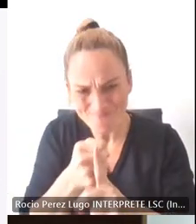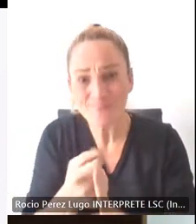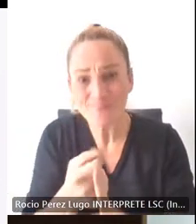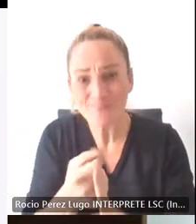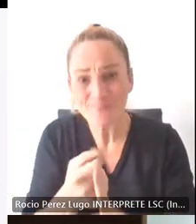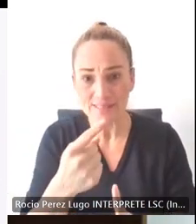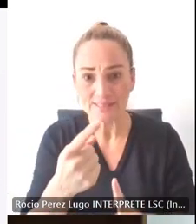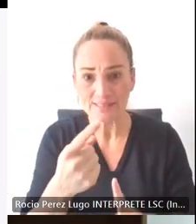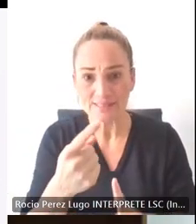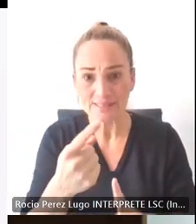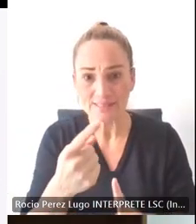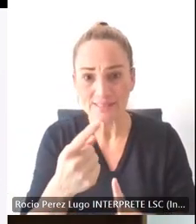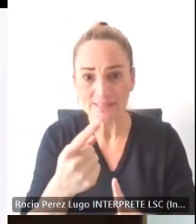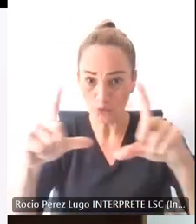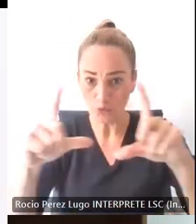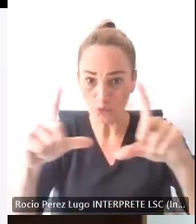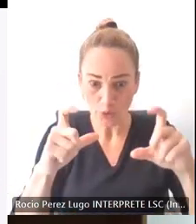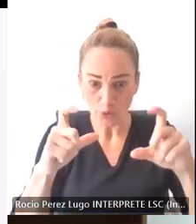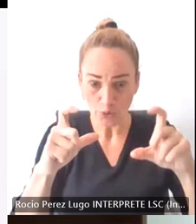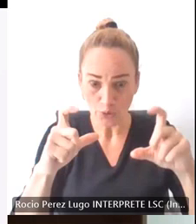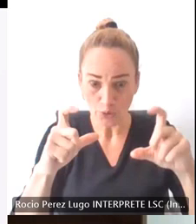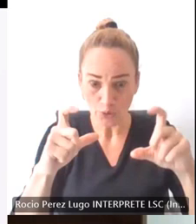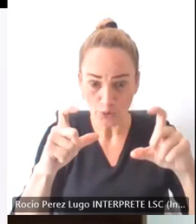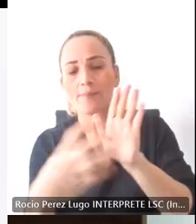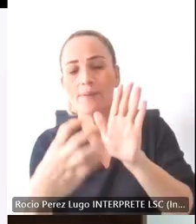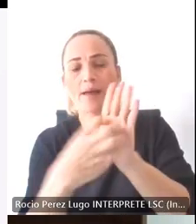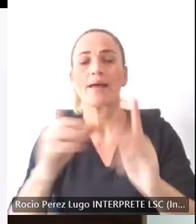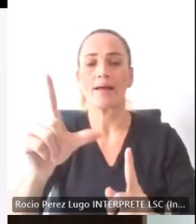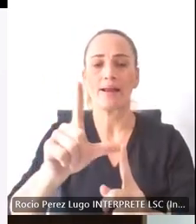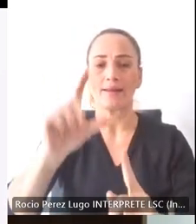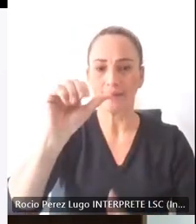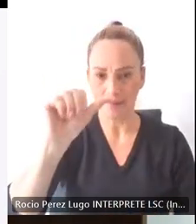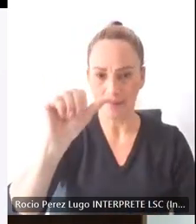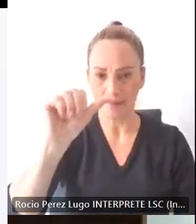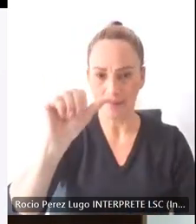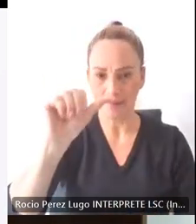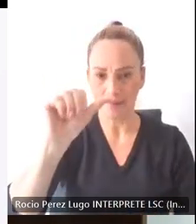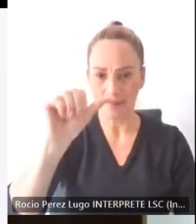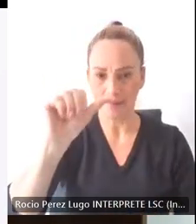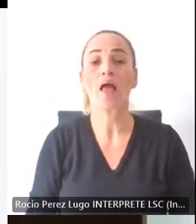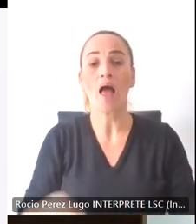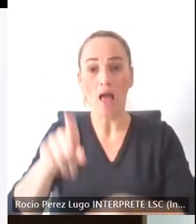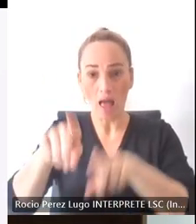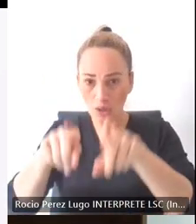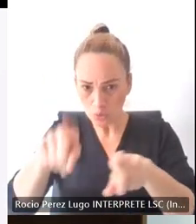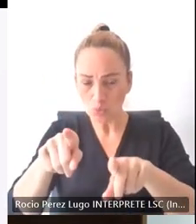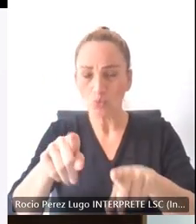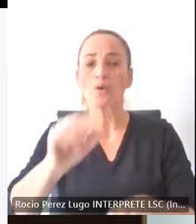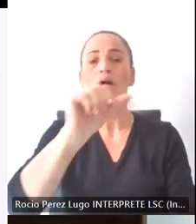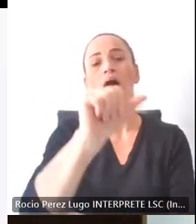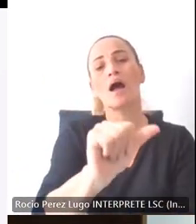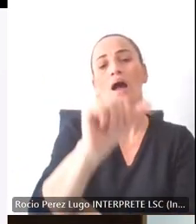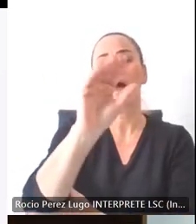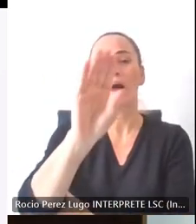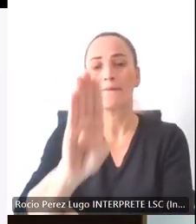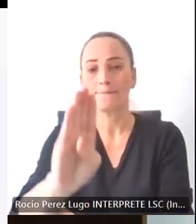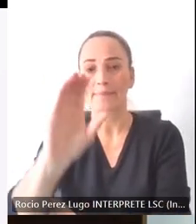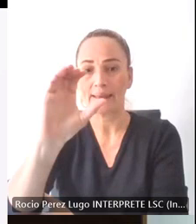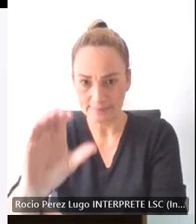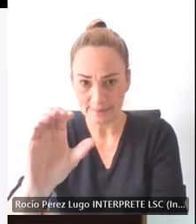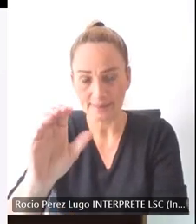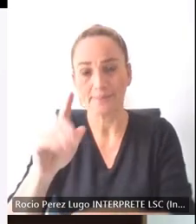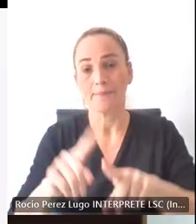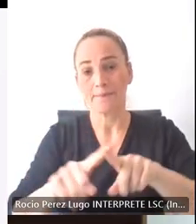en las imágenes de etiqueta, tiene la A. Podemos encontrar algunos donde esté ABC, como aquí, pero que de